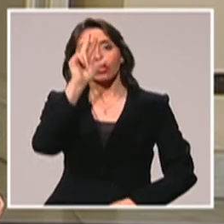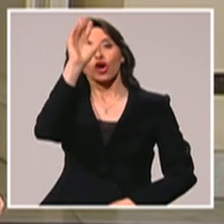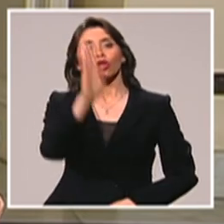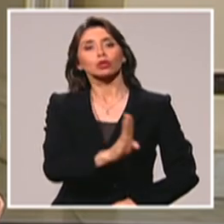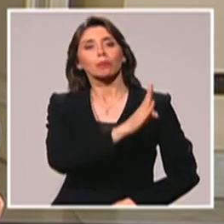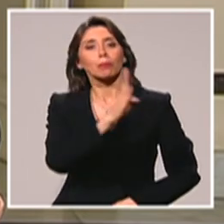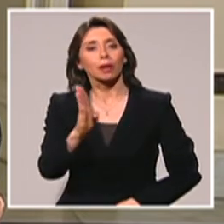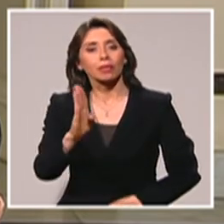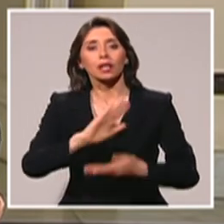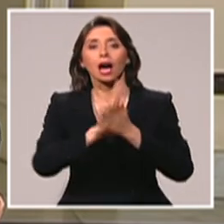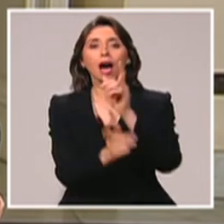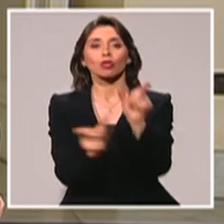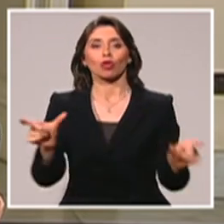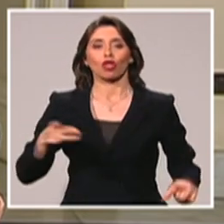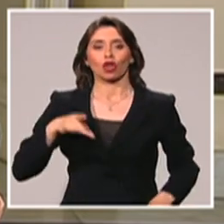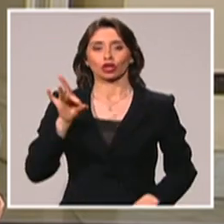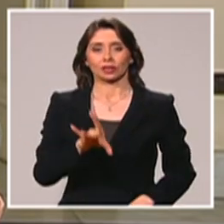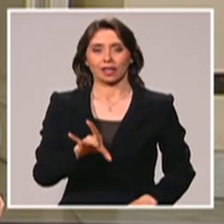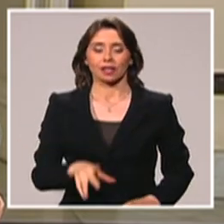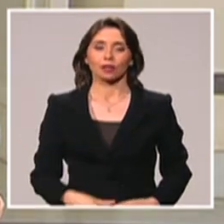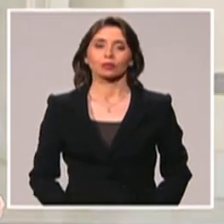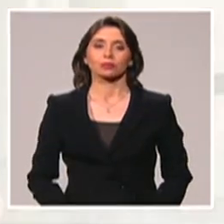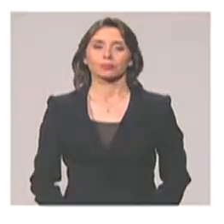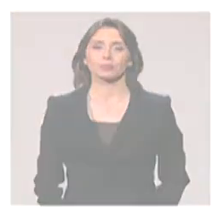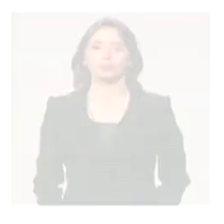a todos los chilenos